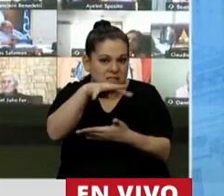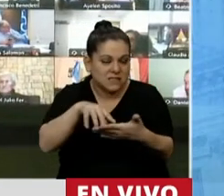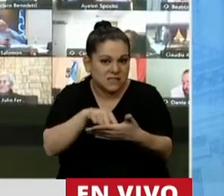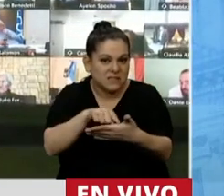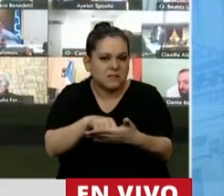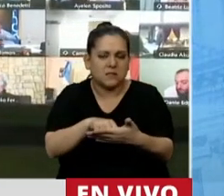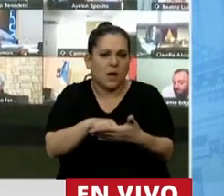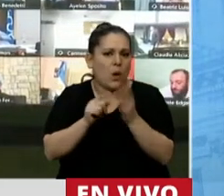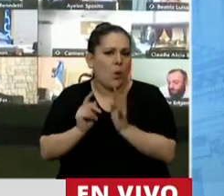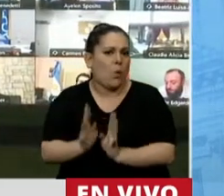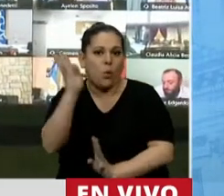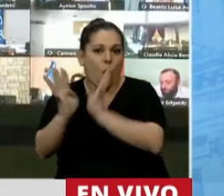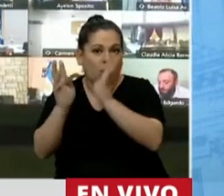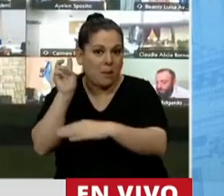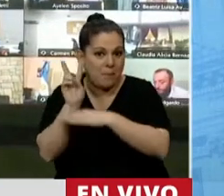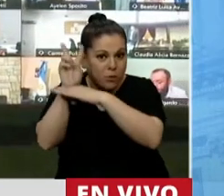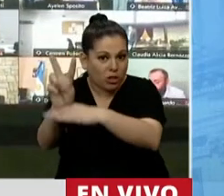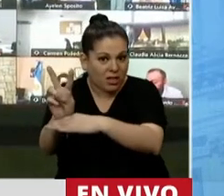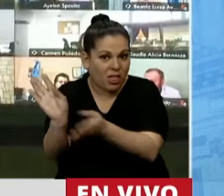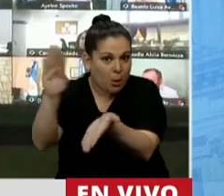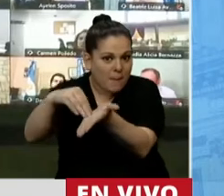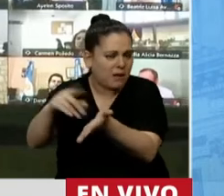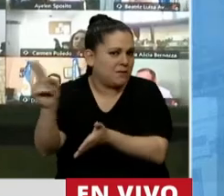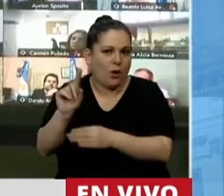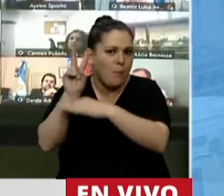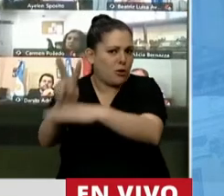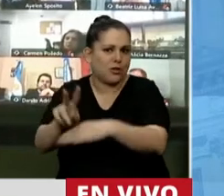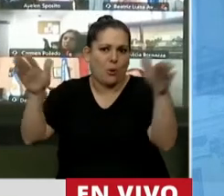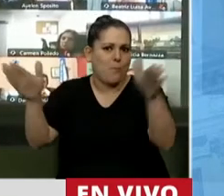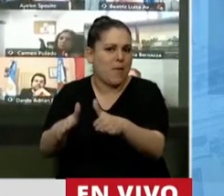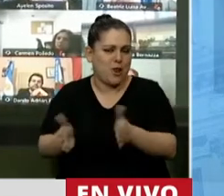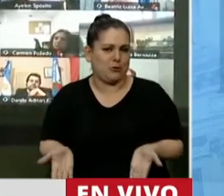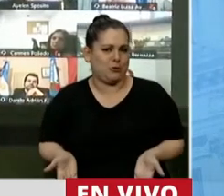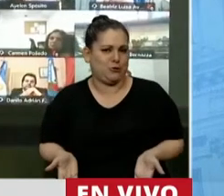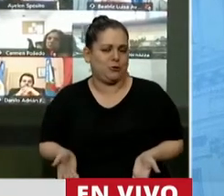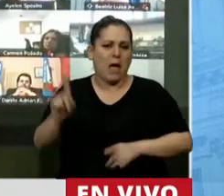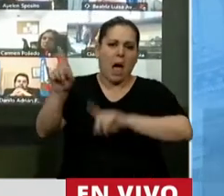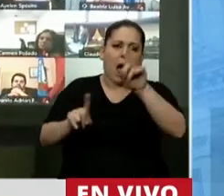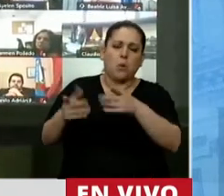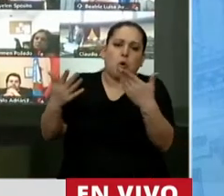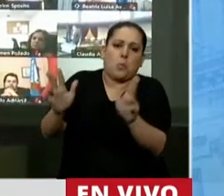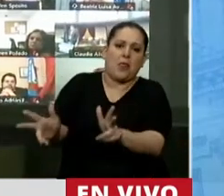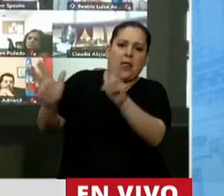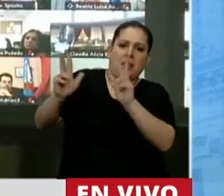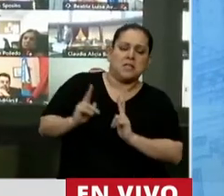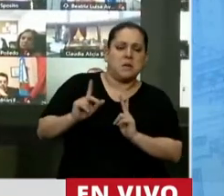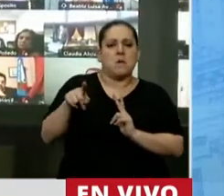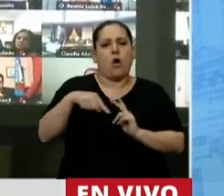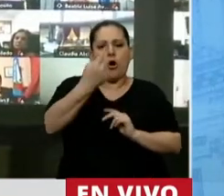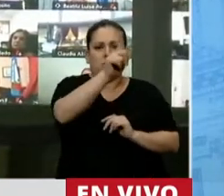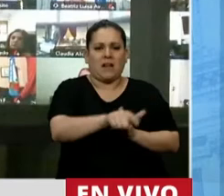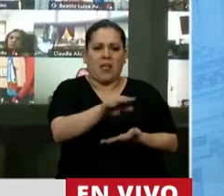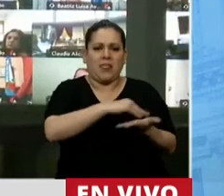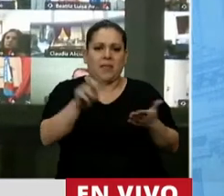no se van de esta sesión más protegidos, sino más desprotegidos. Alguno podrá querer decir que el párrafo que propuso una